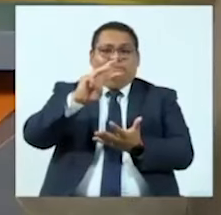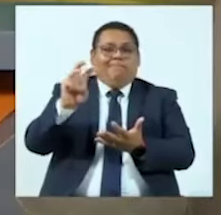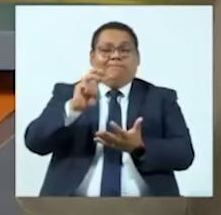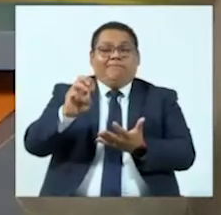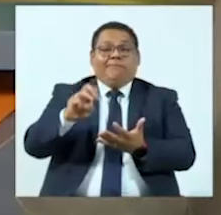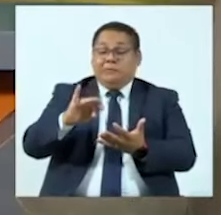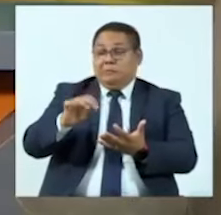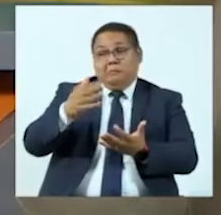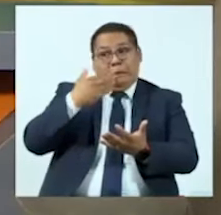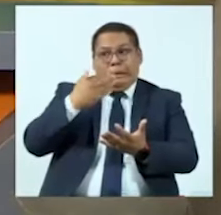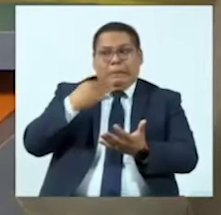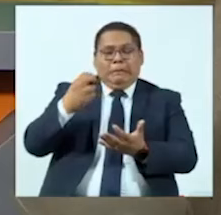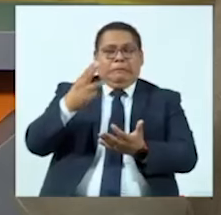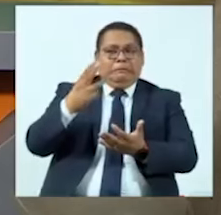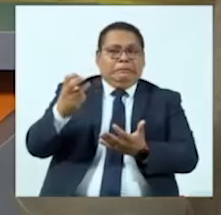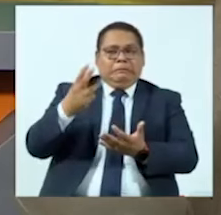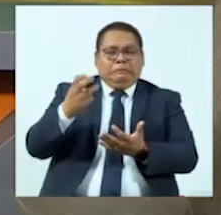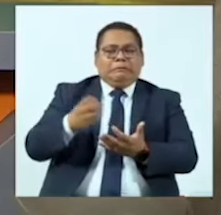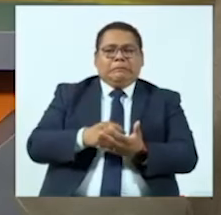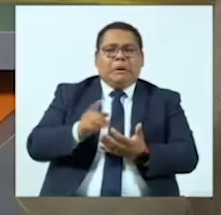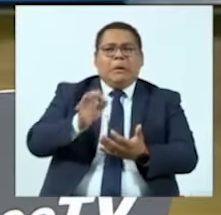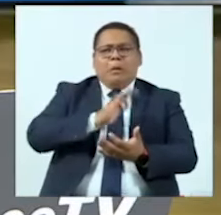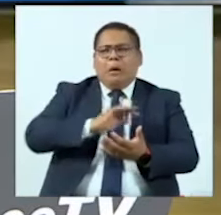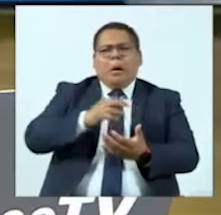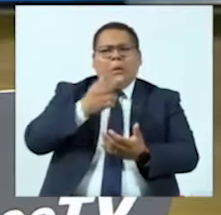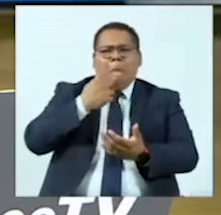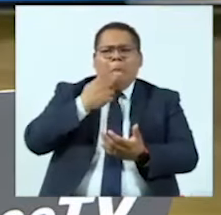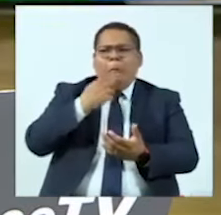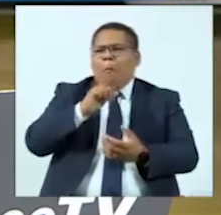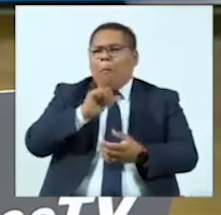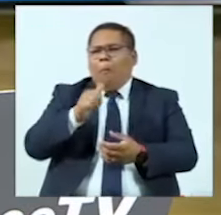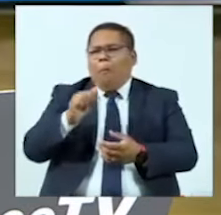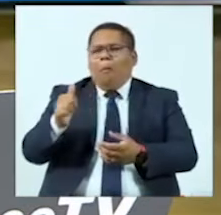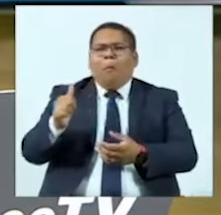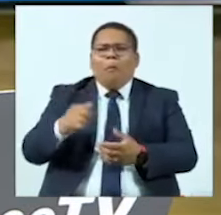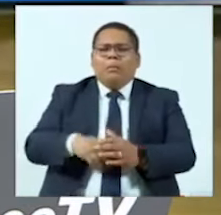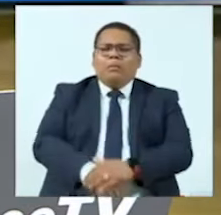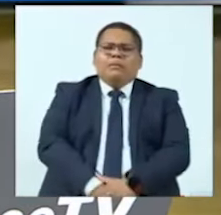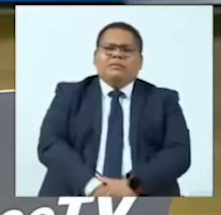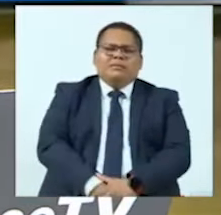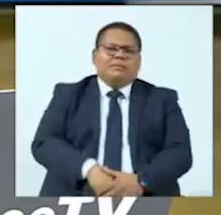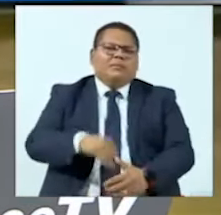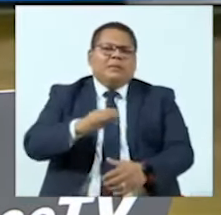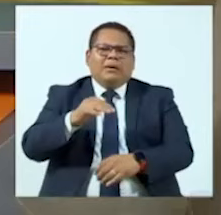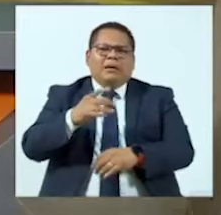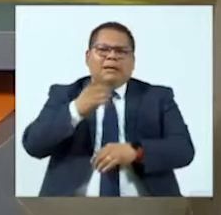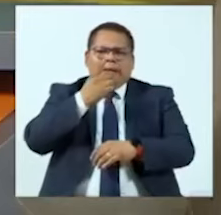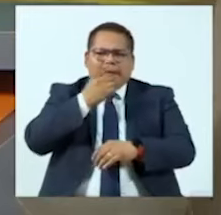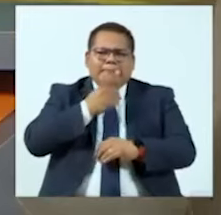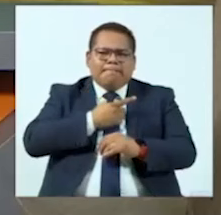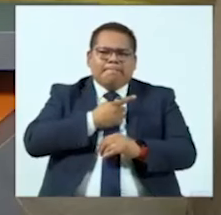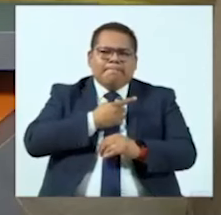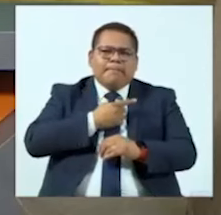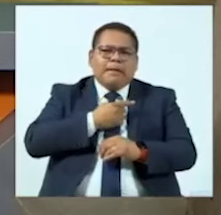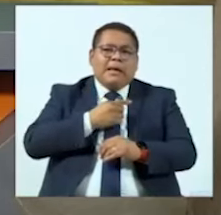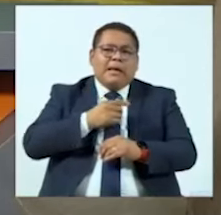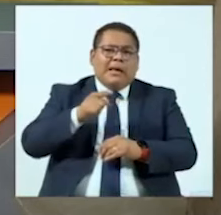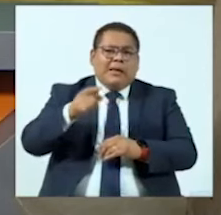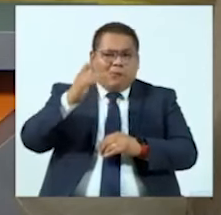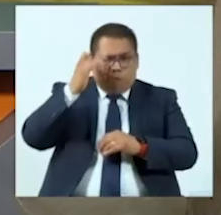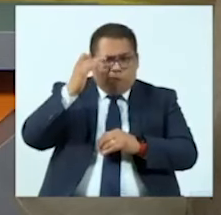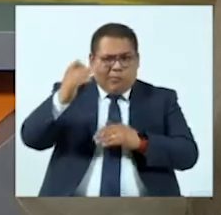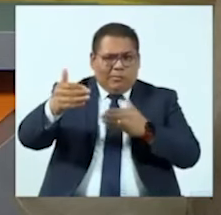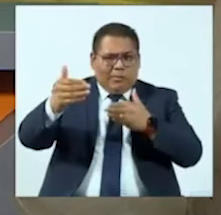cantidad claro los pueden usar en alguna otra situación Oiga y díganos algo Porque existe la duda cuánto tiempo de